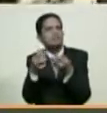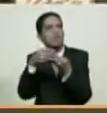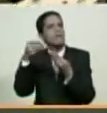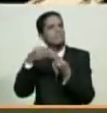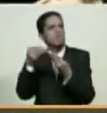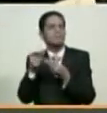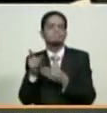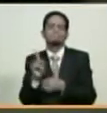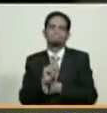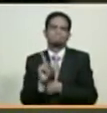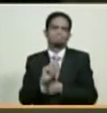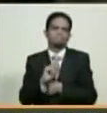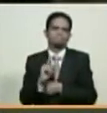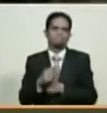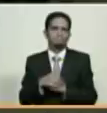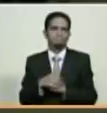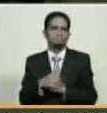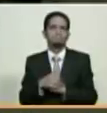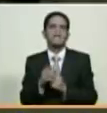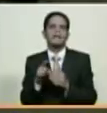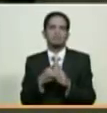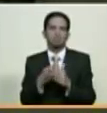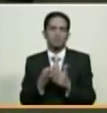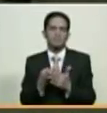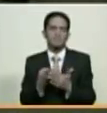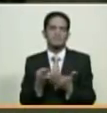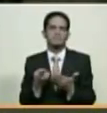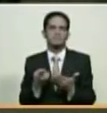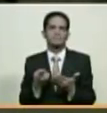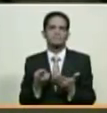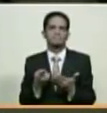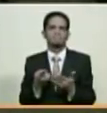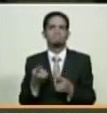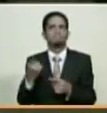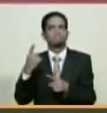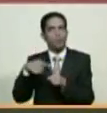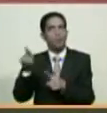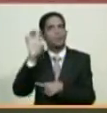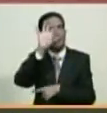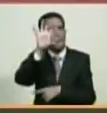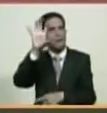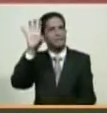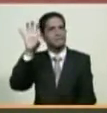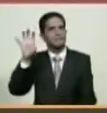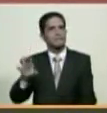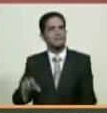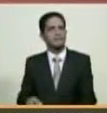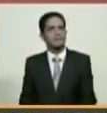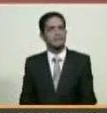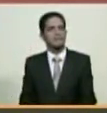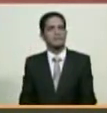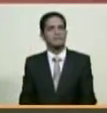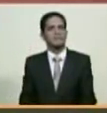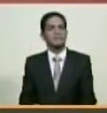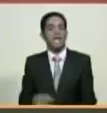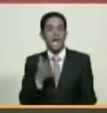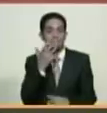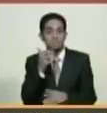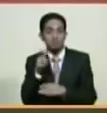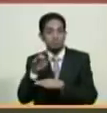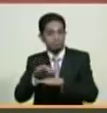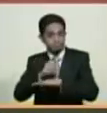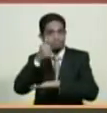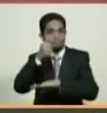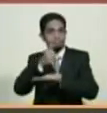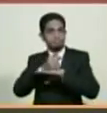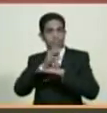de las divisas. Lo que sí es cierto, como pasa en cualquier otro país del mundo, es que Sudeban emitió una